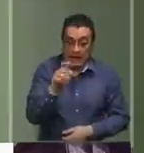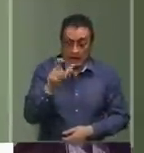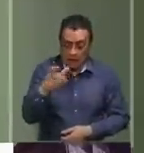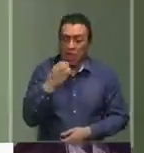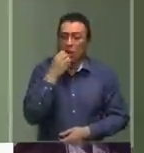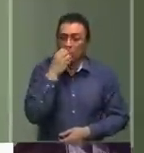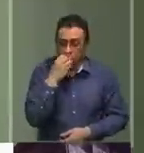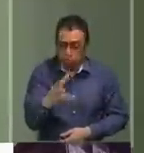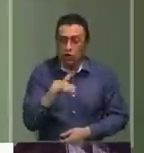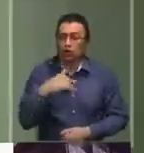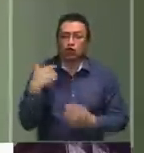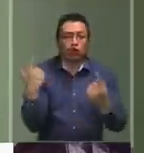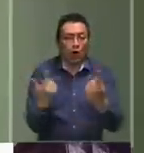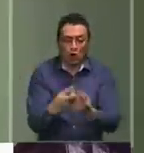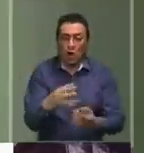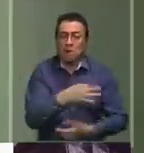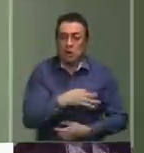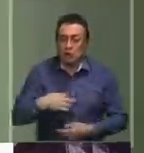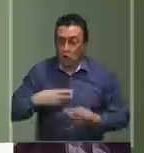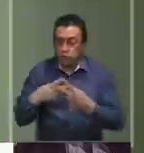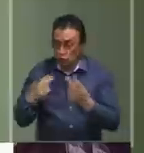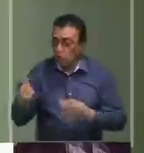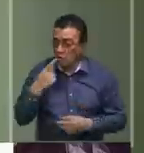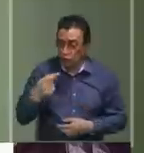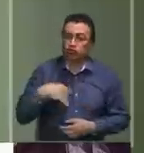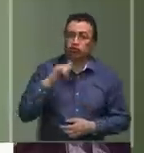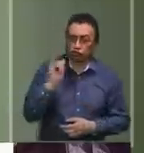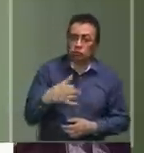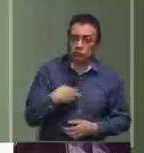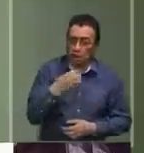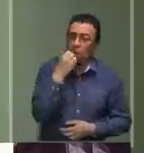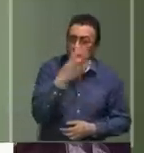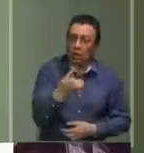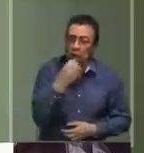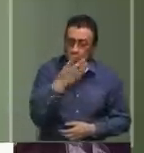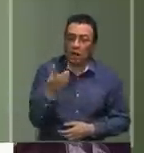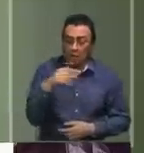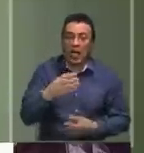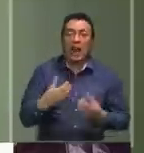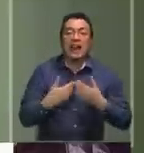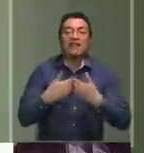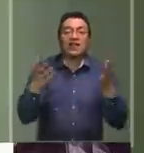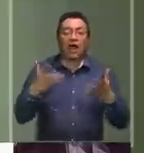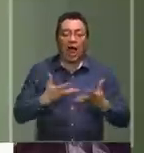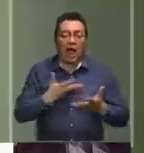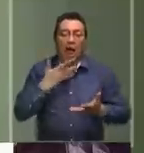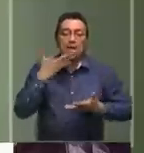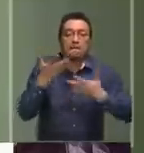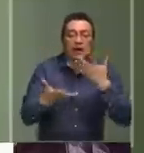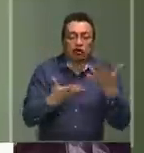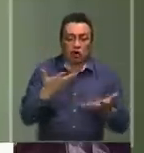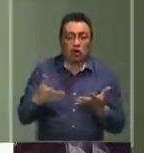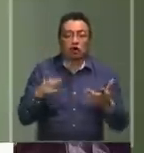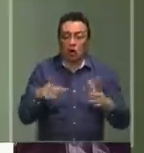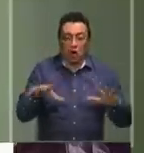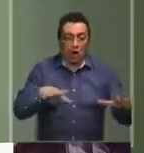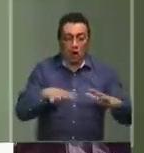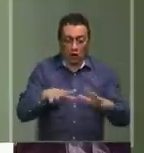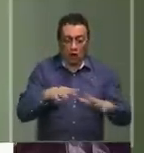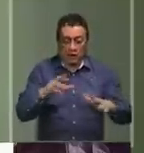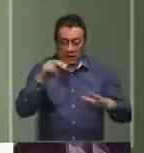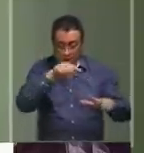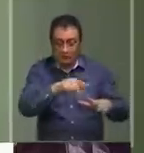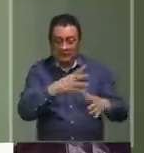las verbalizaciones que el Ministerio Público le atribuye, más están dentro de lo que es la libertad de expresión y la explicación de un fenómeno que ocurre y que no